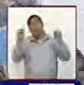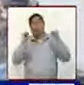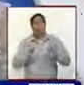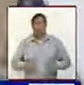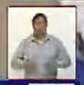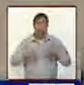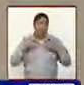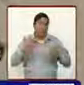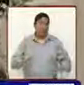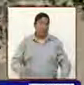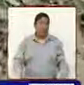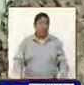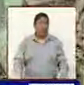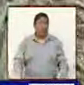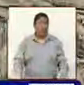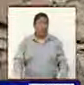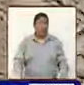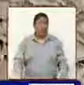vida de milagro.